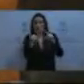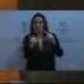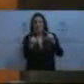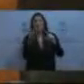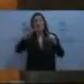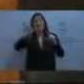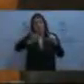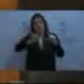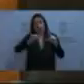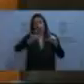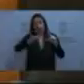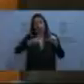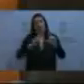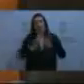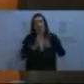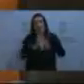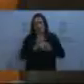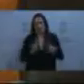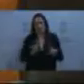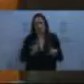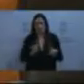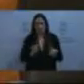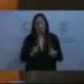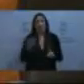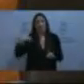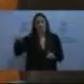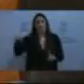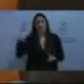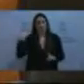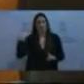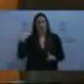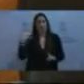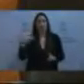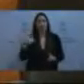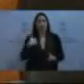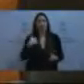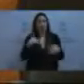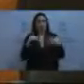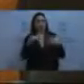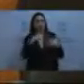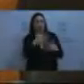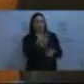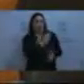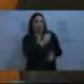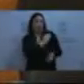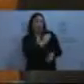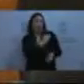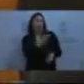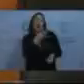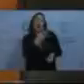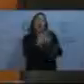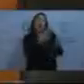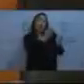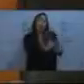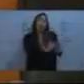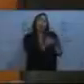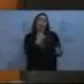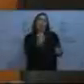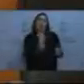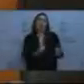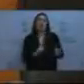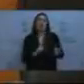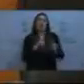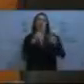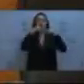que tampoco los descuidamos. En aquella ocasión me congratulé de su intervención porque en ella, por lo menos, no habló del desmantelamiento